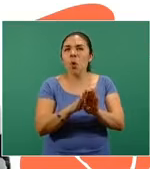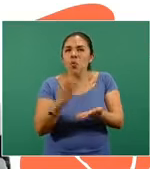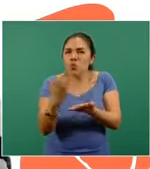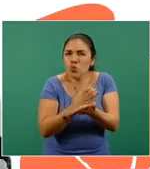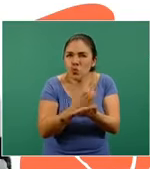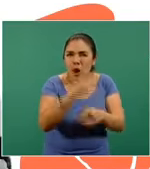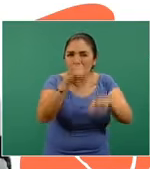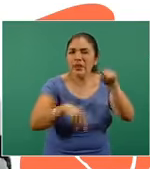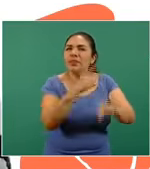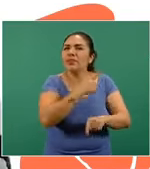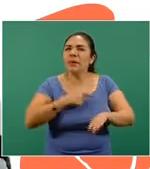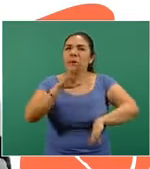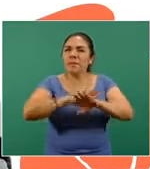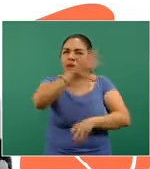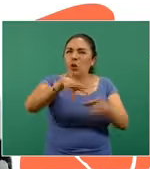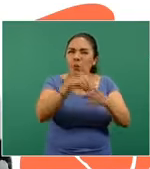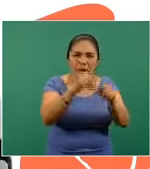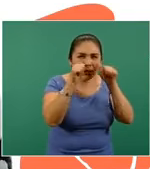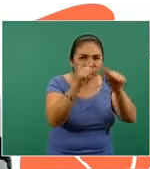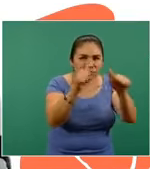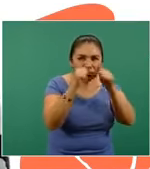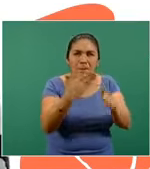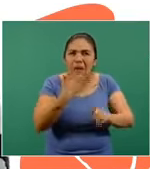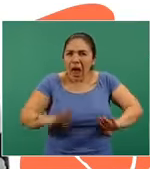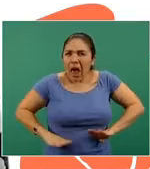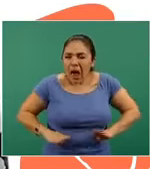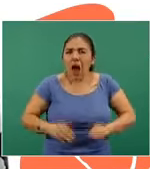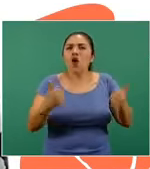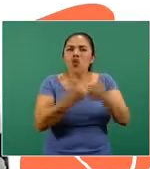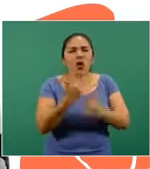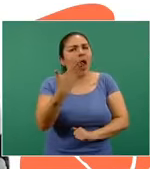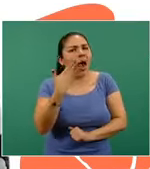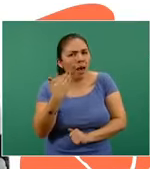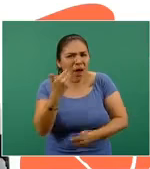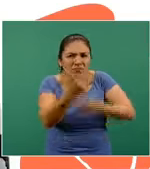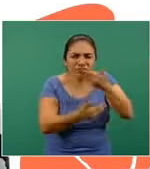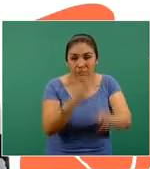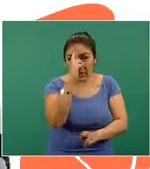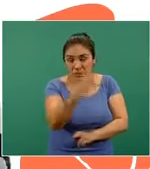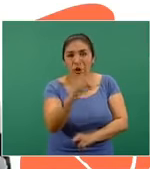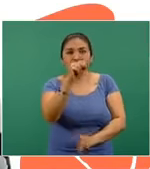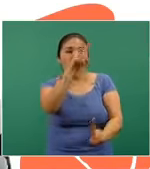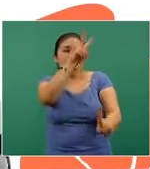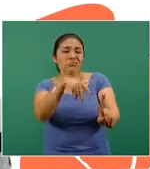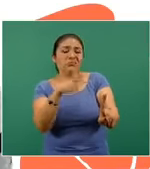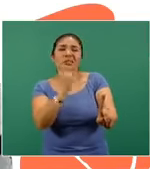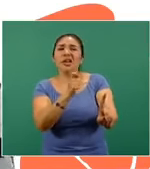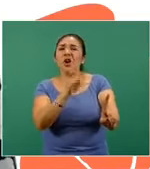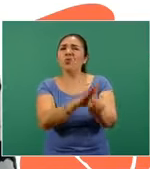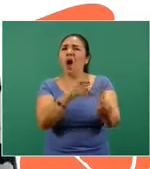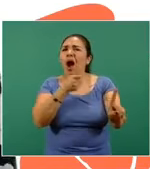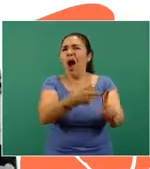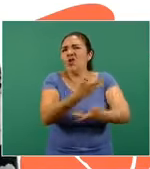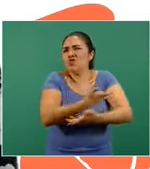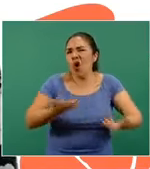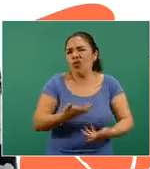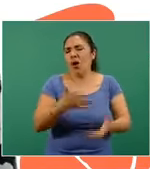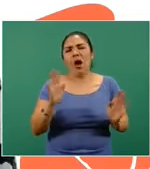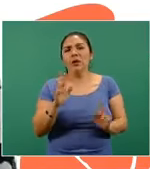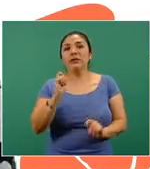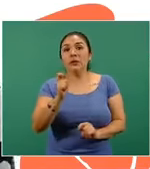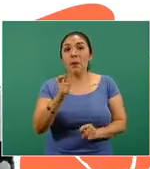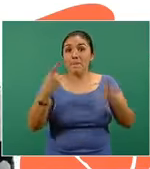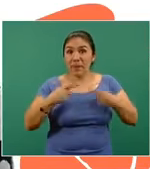ser integrales y estar hechos a la medida, con empatía y sin estigma. Los profesionales de la salud que